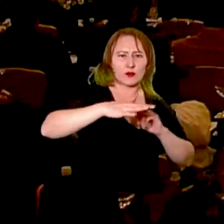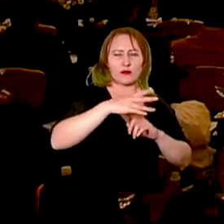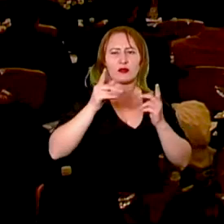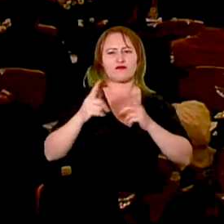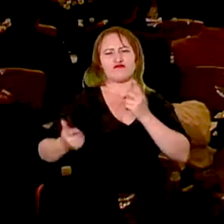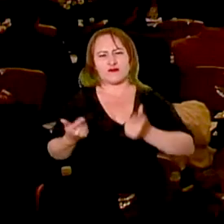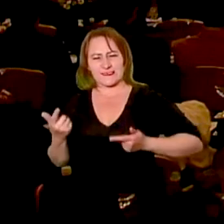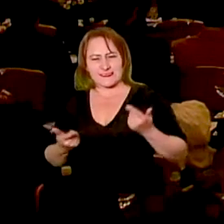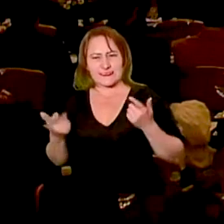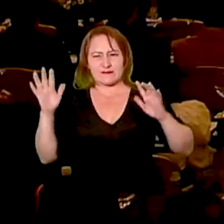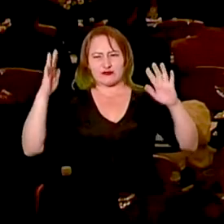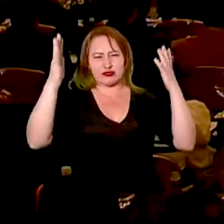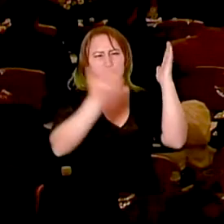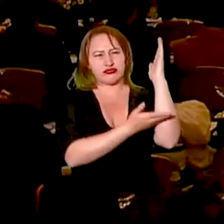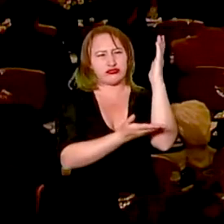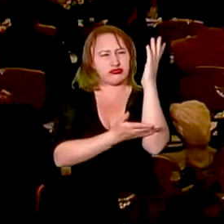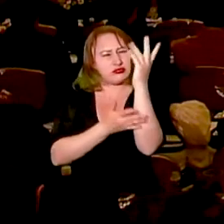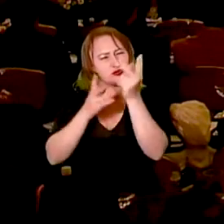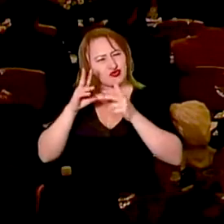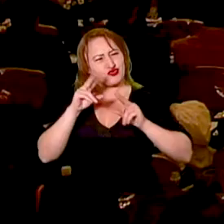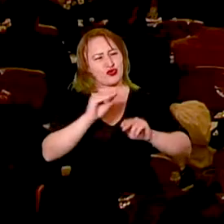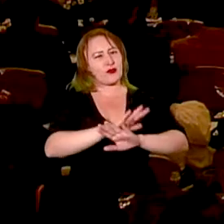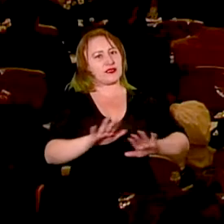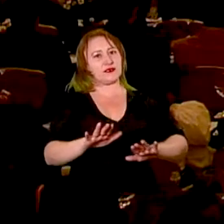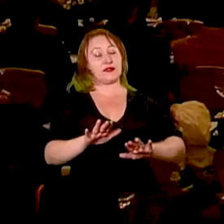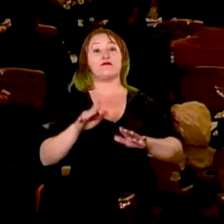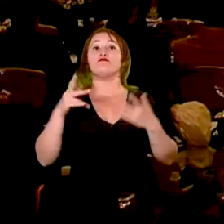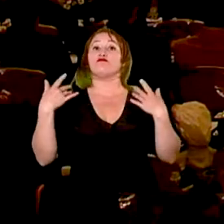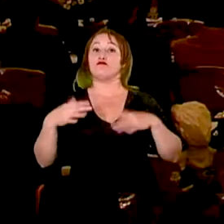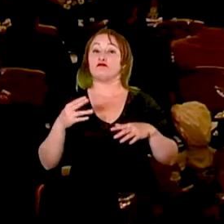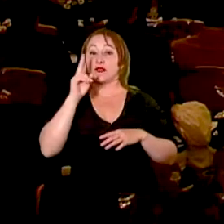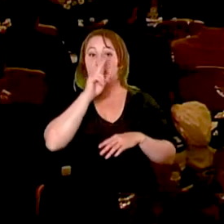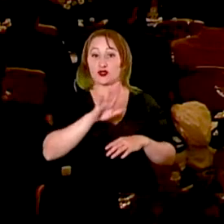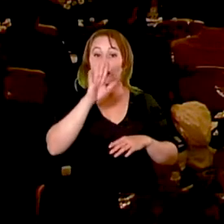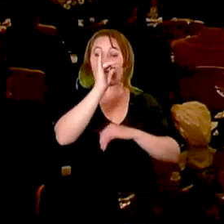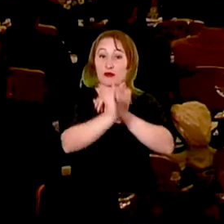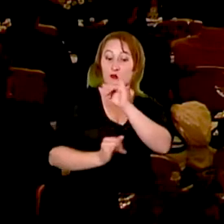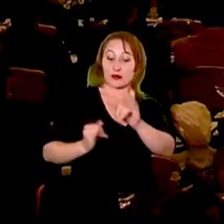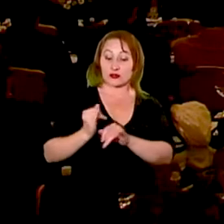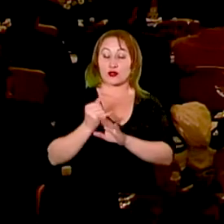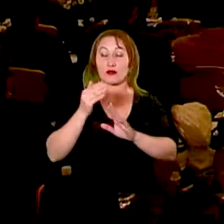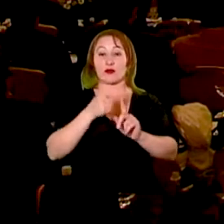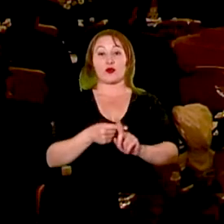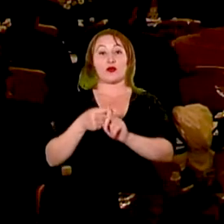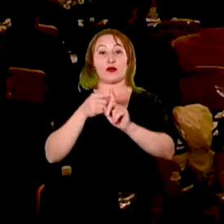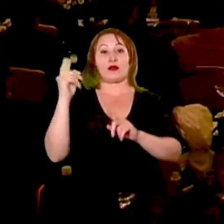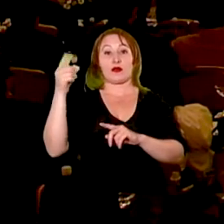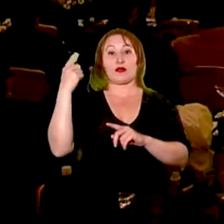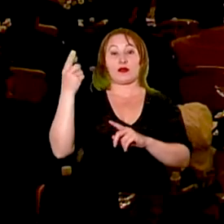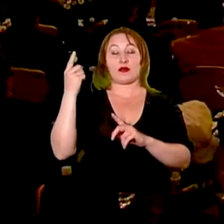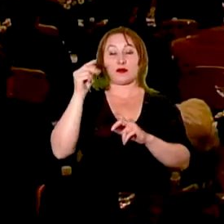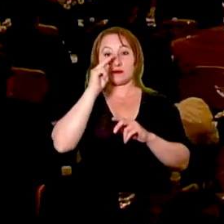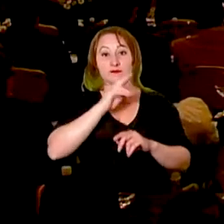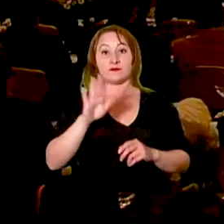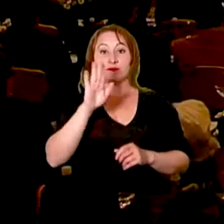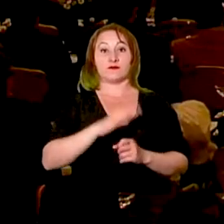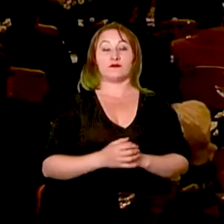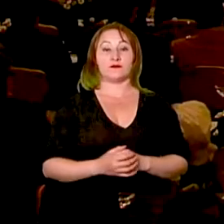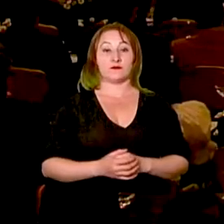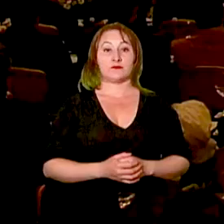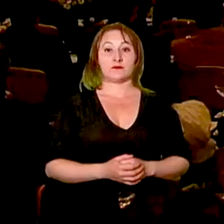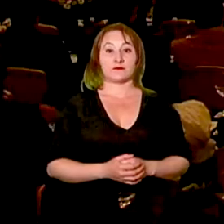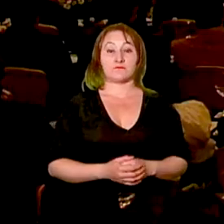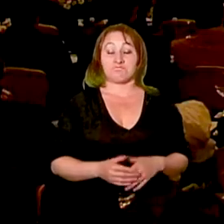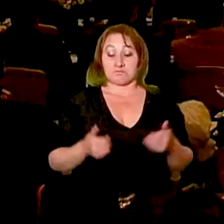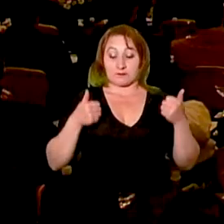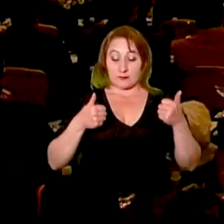la deforestación. Otra línea que estamos liderando a nivel nacional e internacional desde la Procuraduría General de la Nación. Y si bien